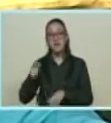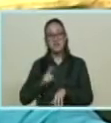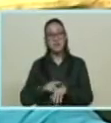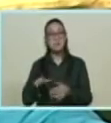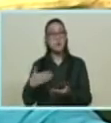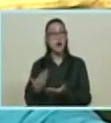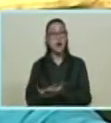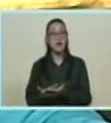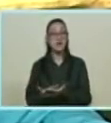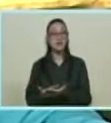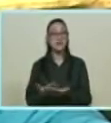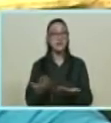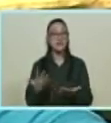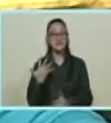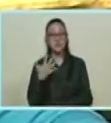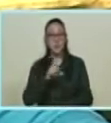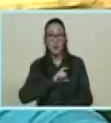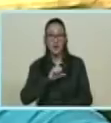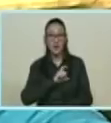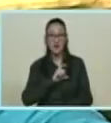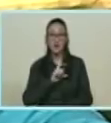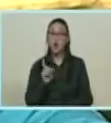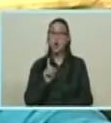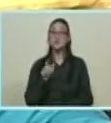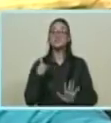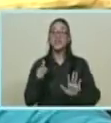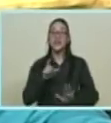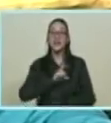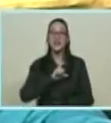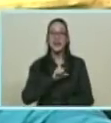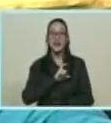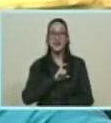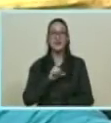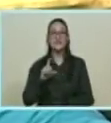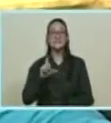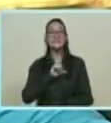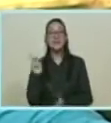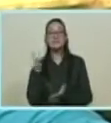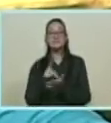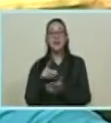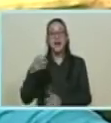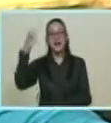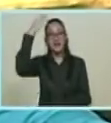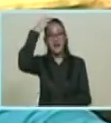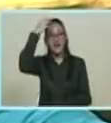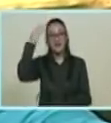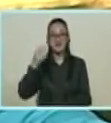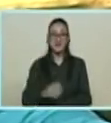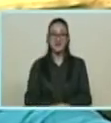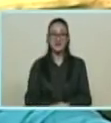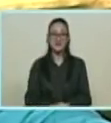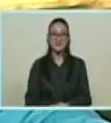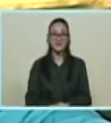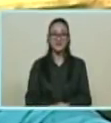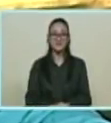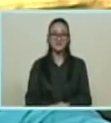hasta el 5 de enero. Porque el 6 llegan los reyes.